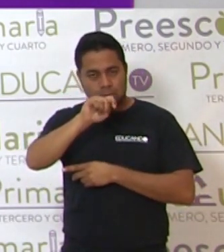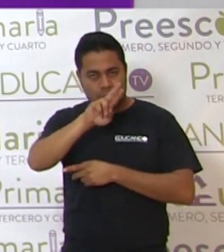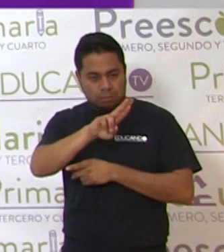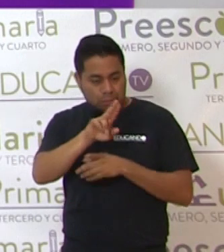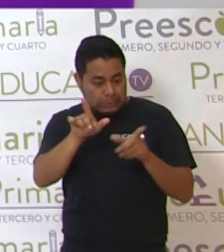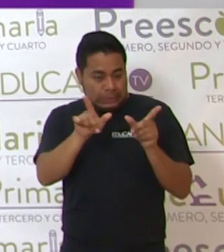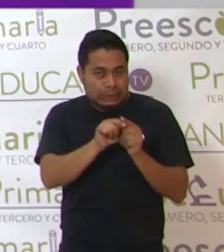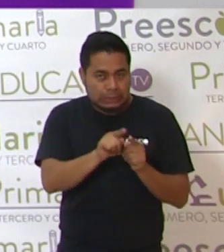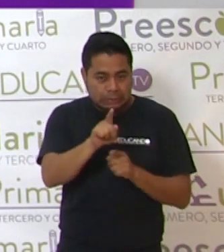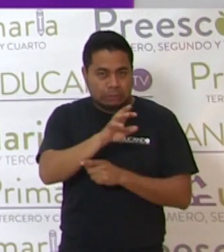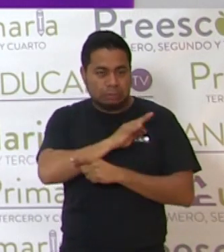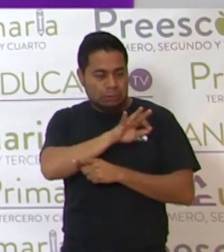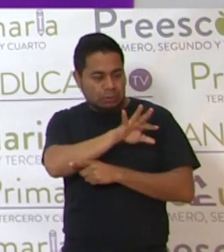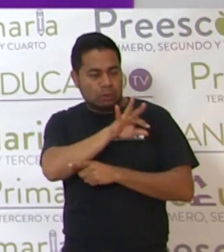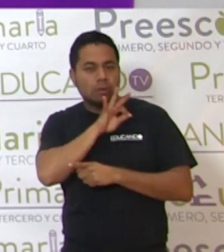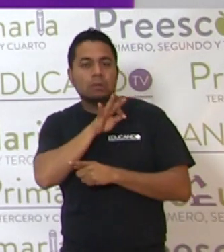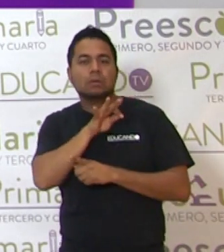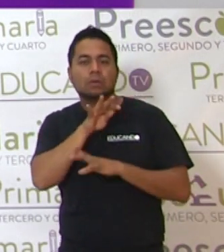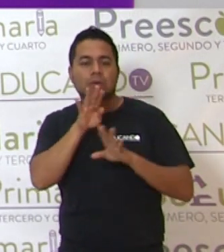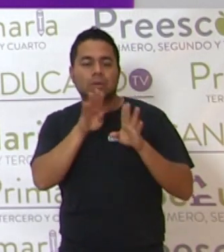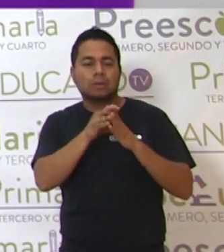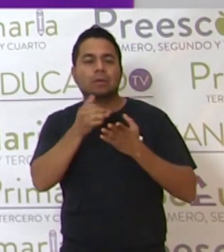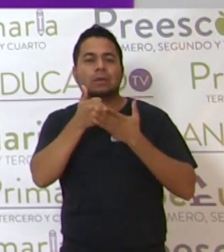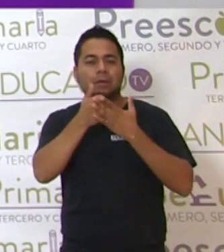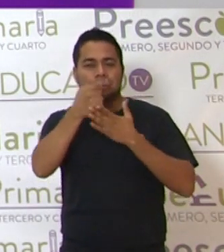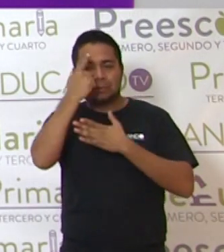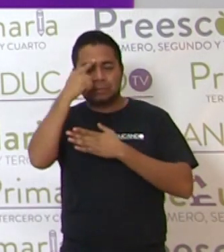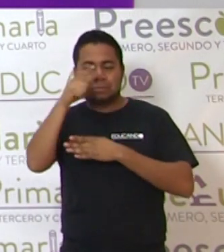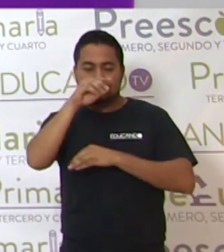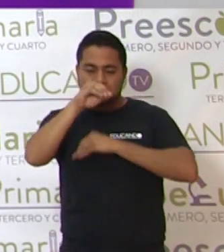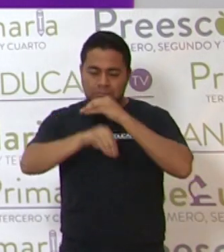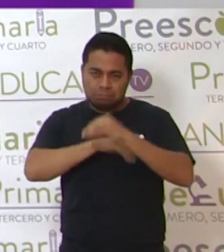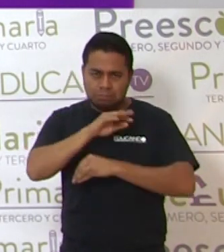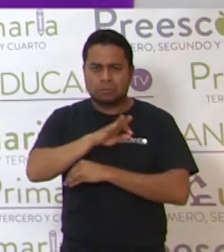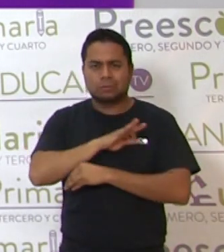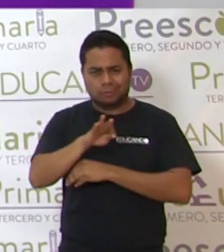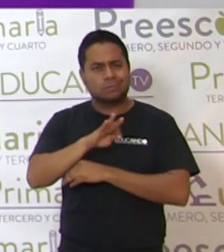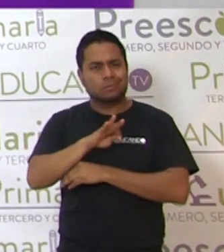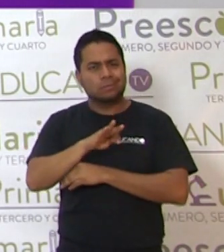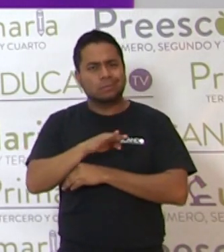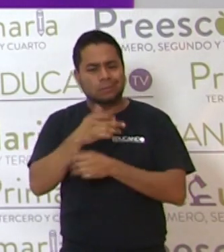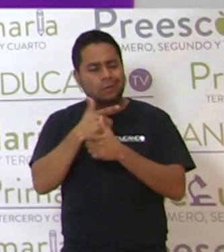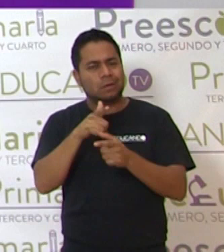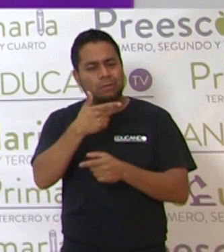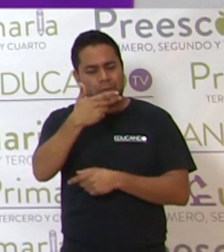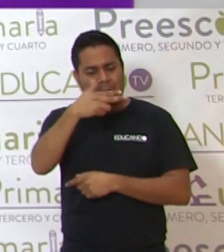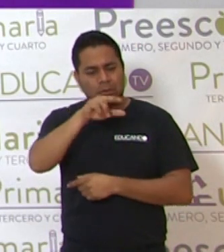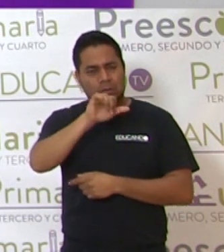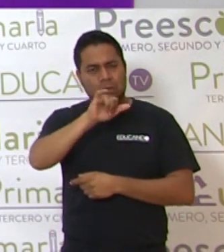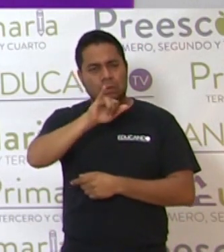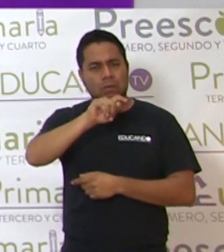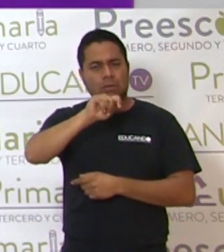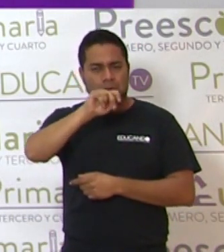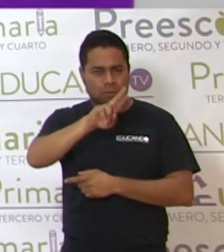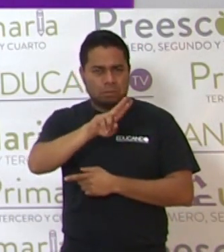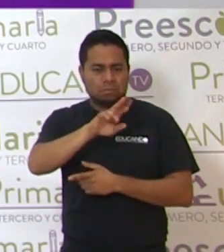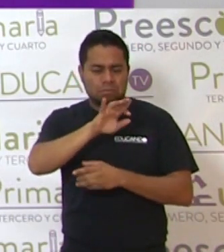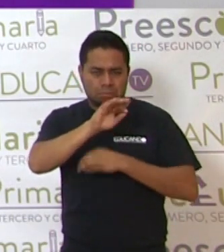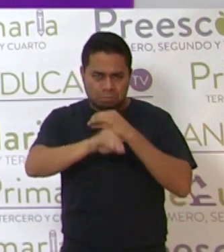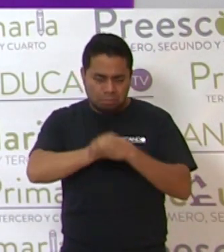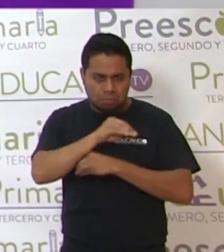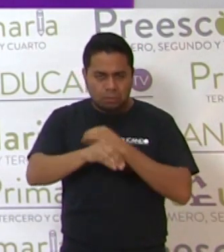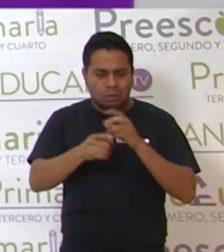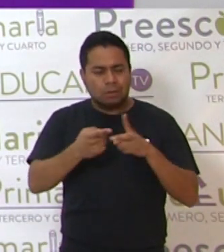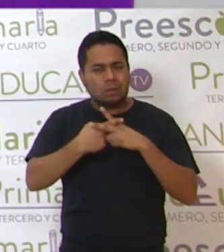tú puedes tomar esto como referencia también para que tú puedas diseñar tus propios haikus. Este tipo de haiku